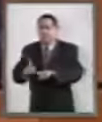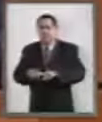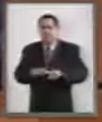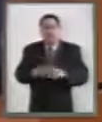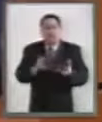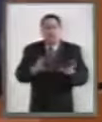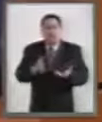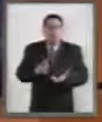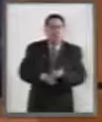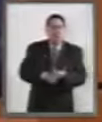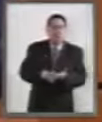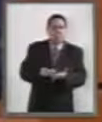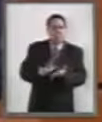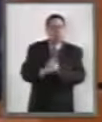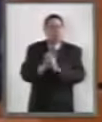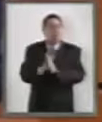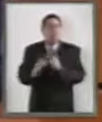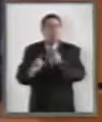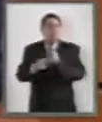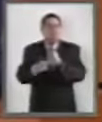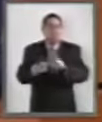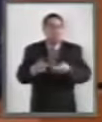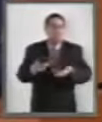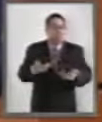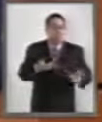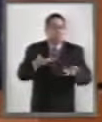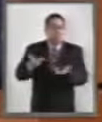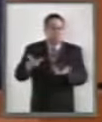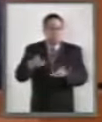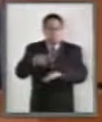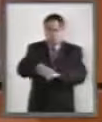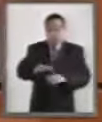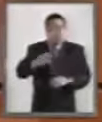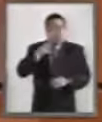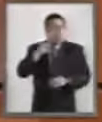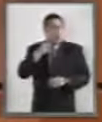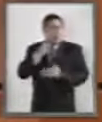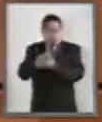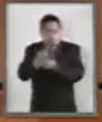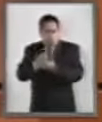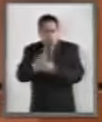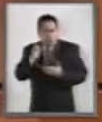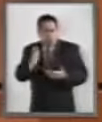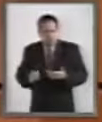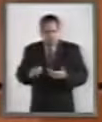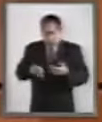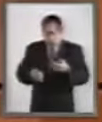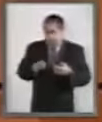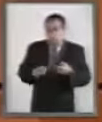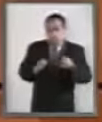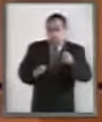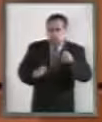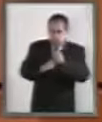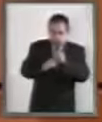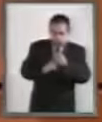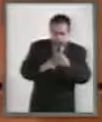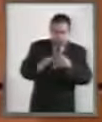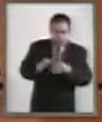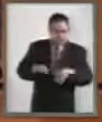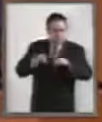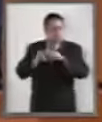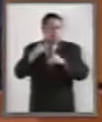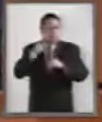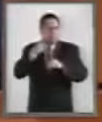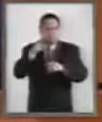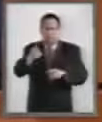en estos arreglos electorales y desde luego en la política económica, que es la base de la política, y la Secretaría de